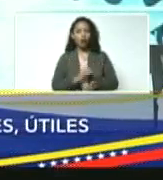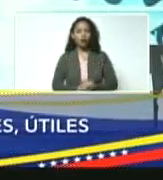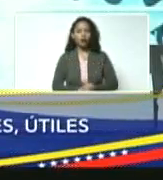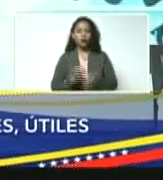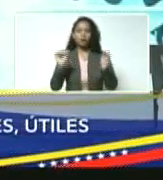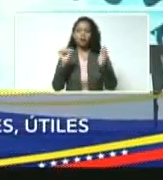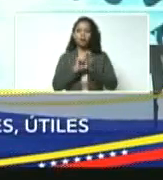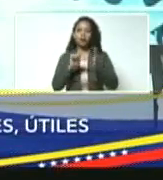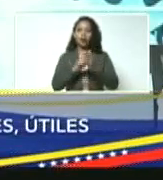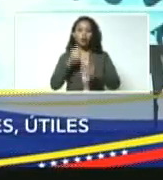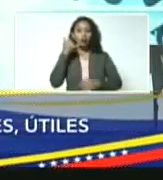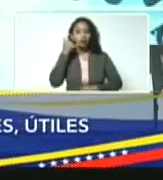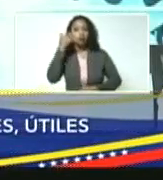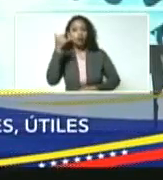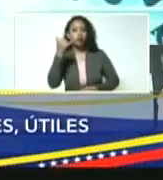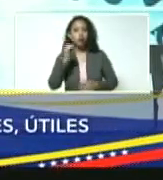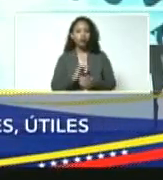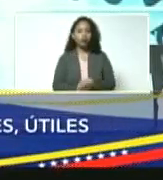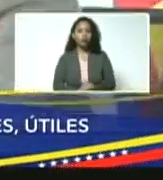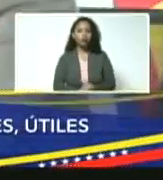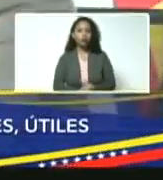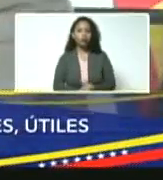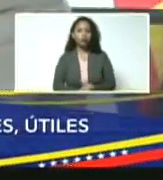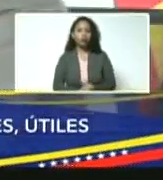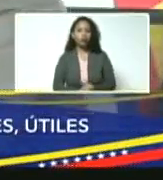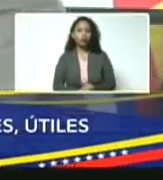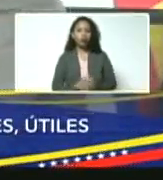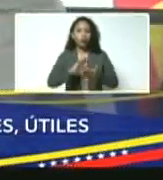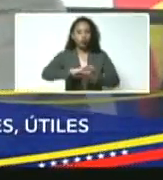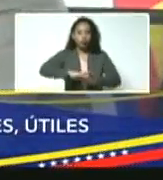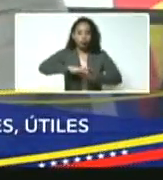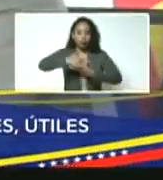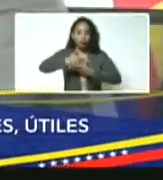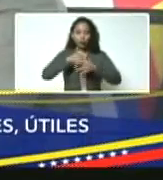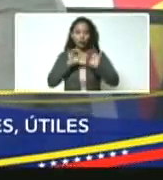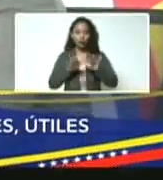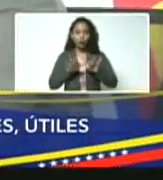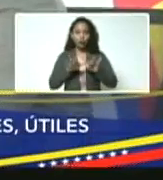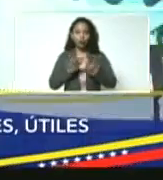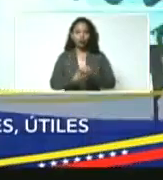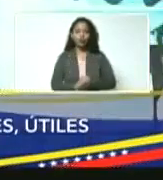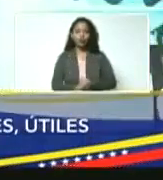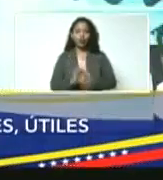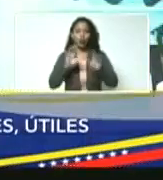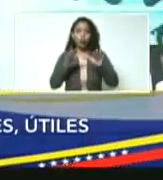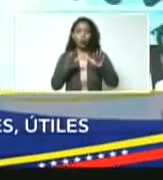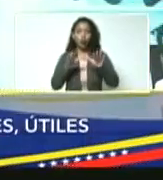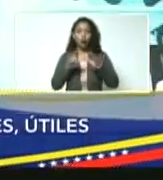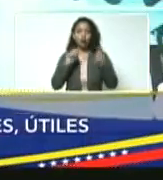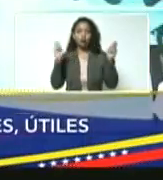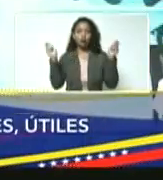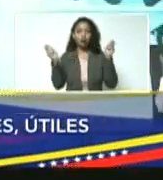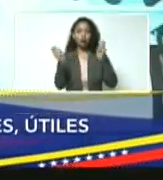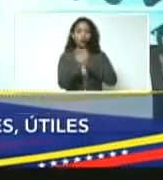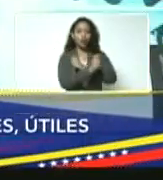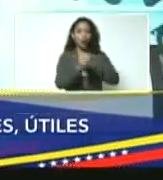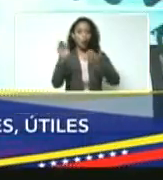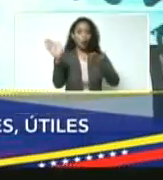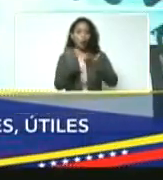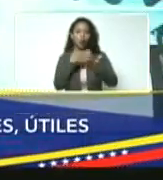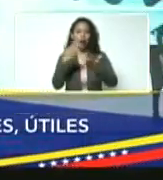donde los teléfonos y las laptops y las computadoras han sustituido totalmente al